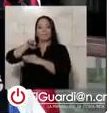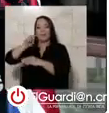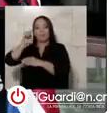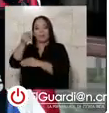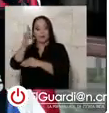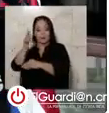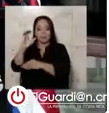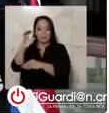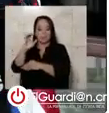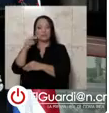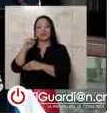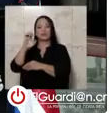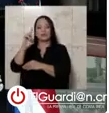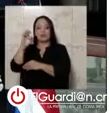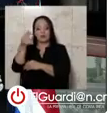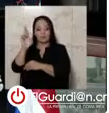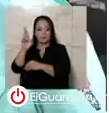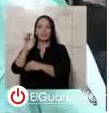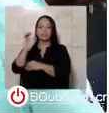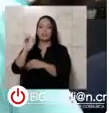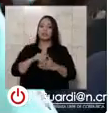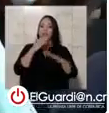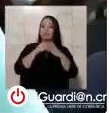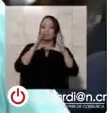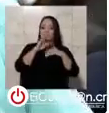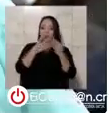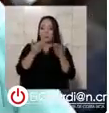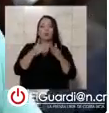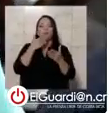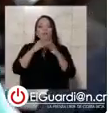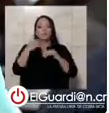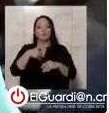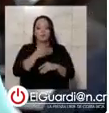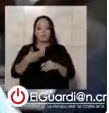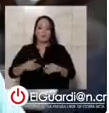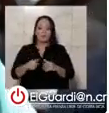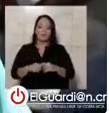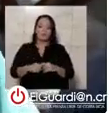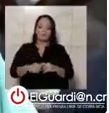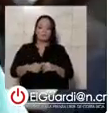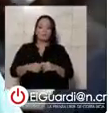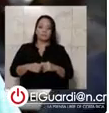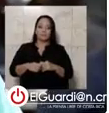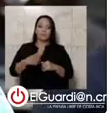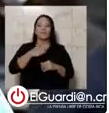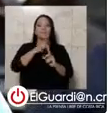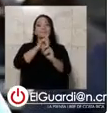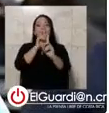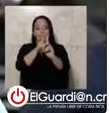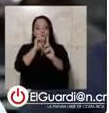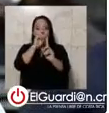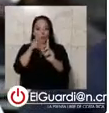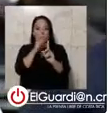de Noticias Edgar Chinchilla. Buenas tardes a todos, buenas tardes, señor presidente. Creo que mi pregunta es en materia